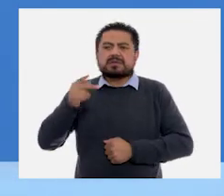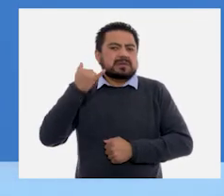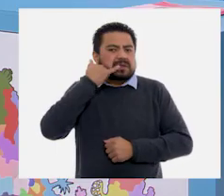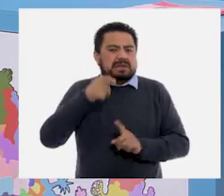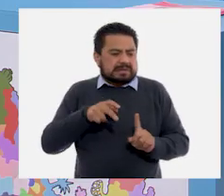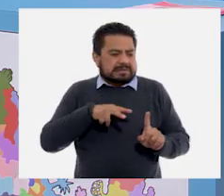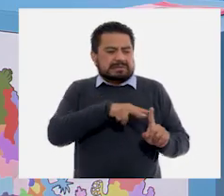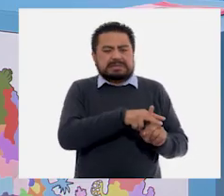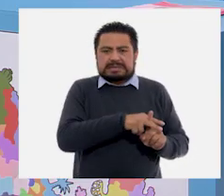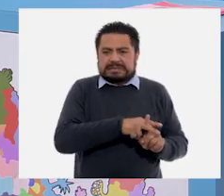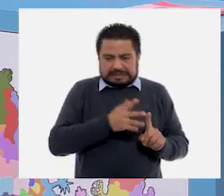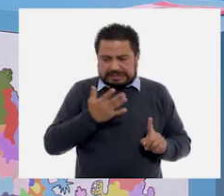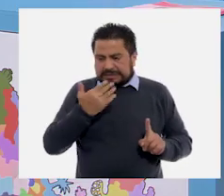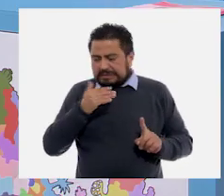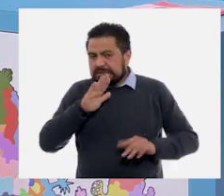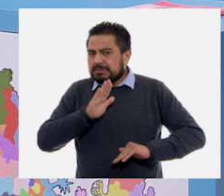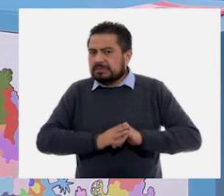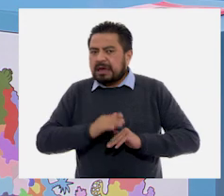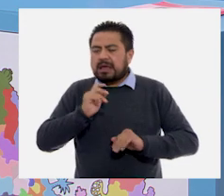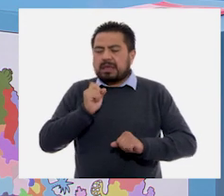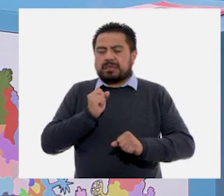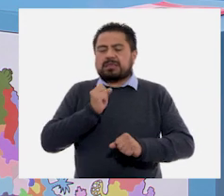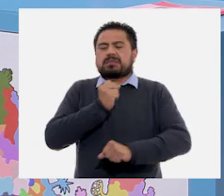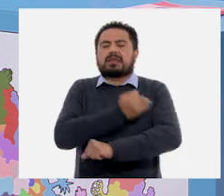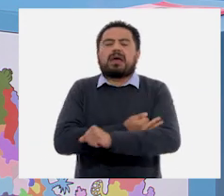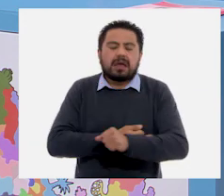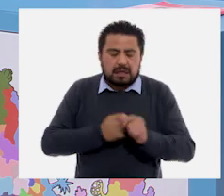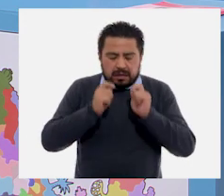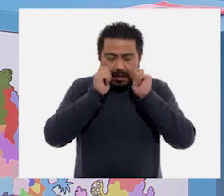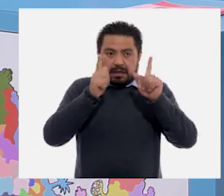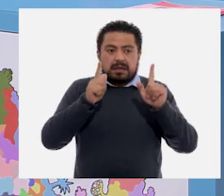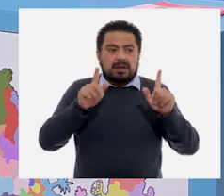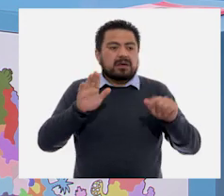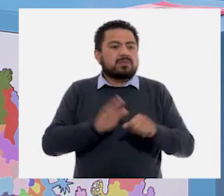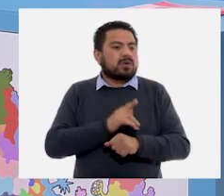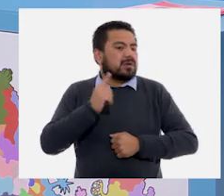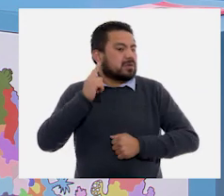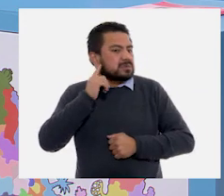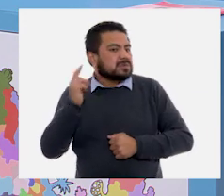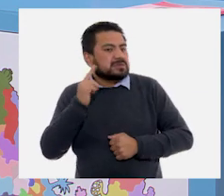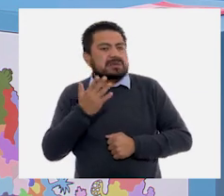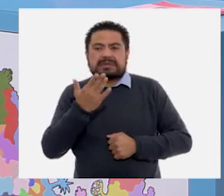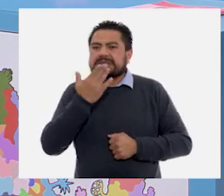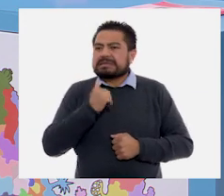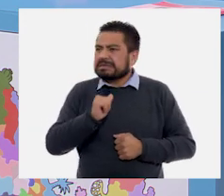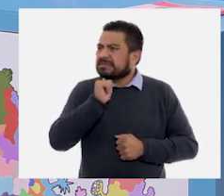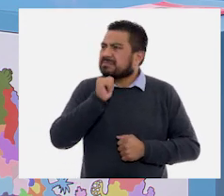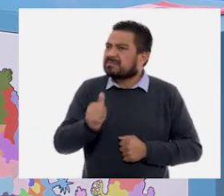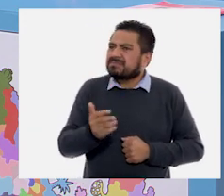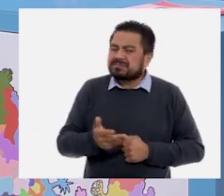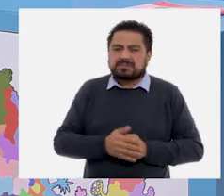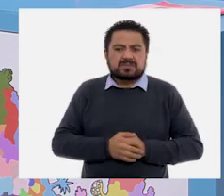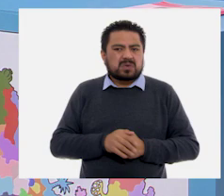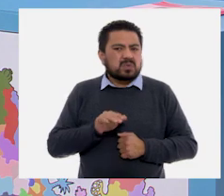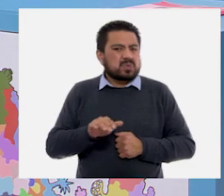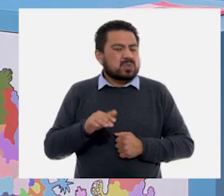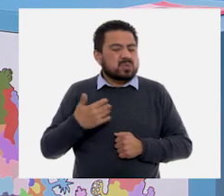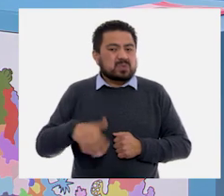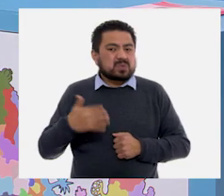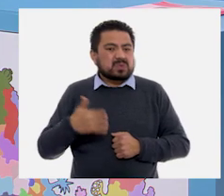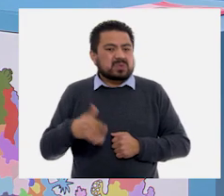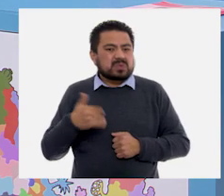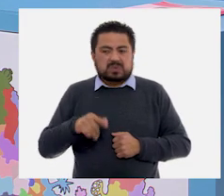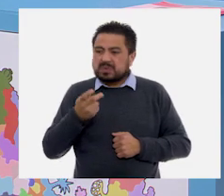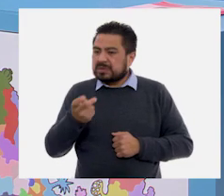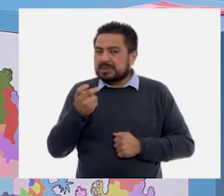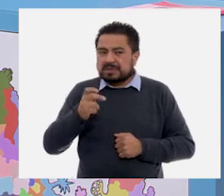teléfonos y nos levantamos muy tarde porque no sonó el despertador. Uy, Ton, eso sí